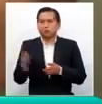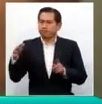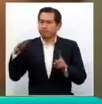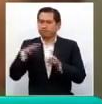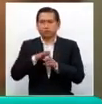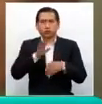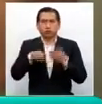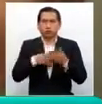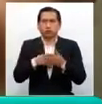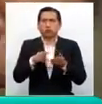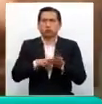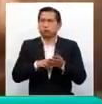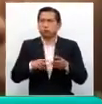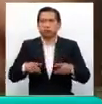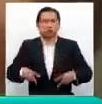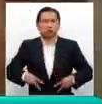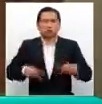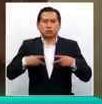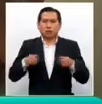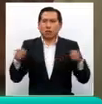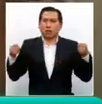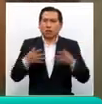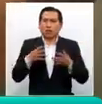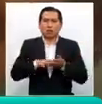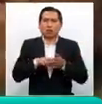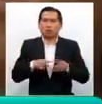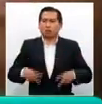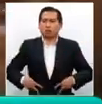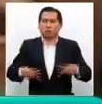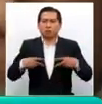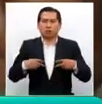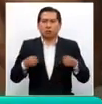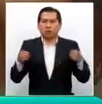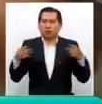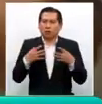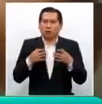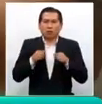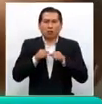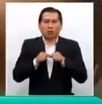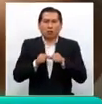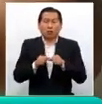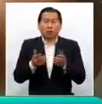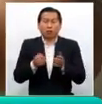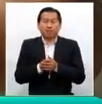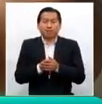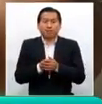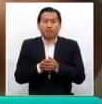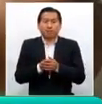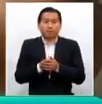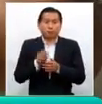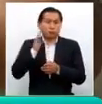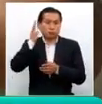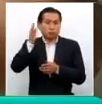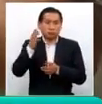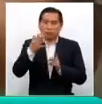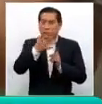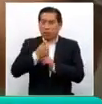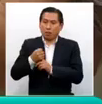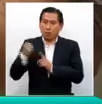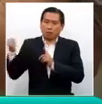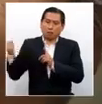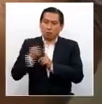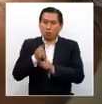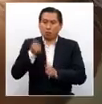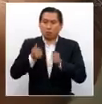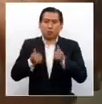Absolutamente. Y es vivir en pánico, pues, en miedo permanentemente. No saber si uno le agarran y qué tipo de tortura